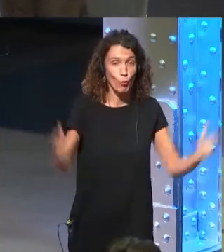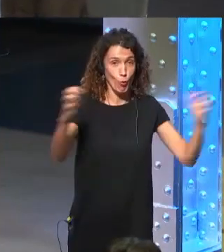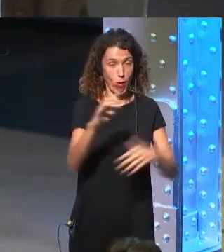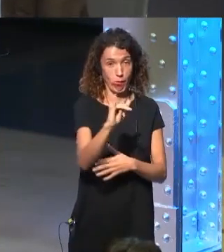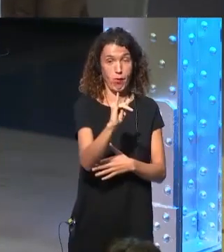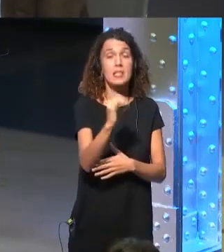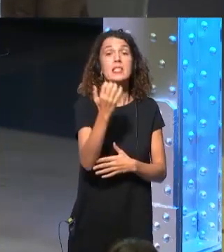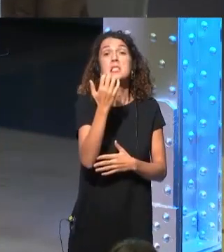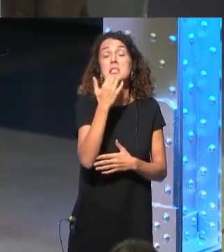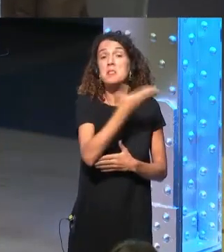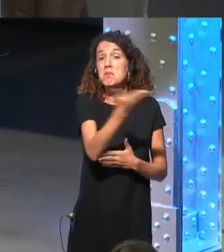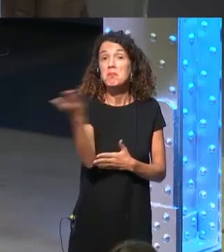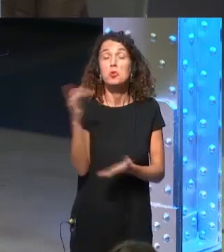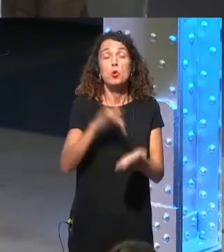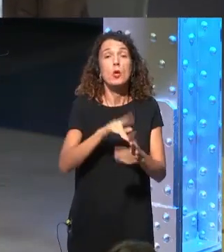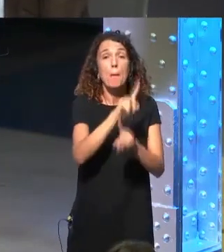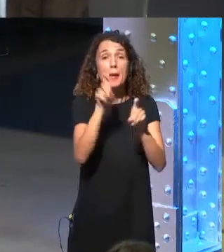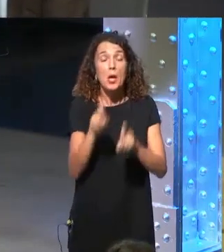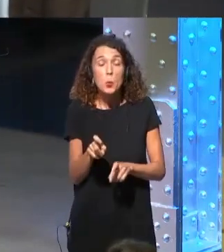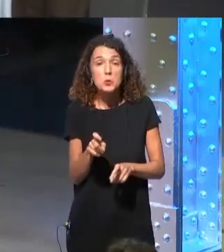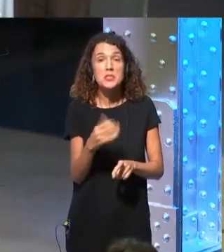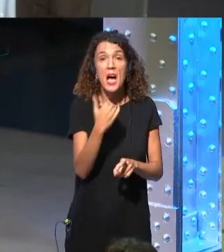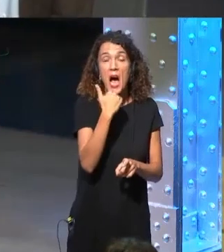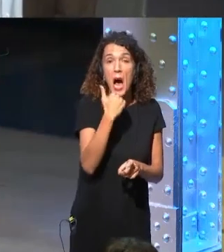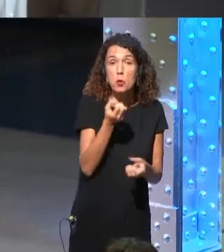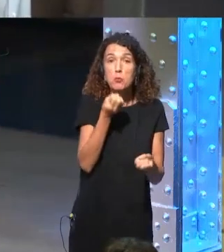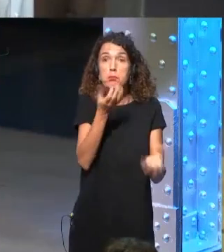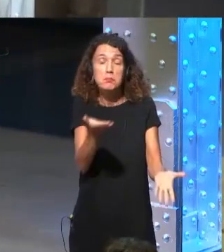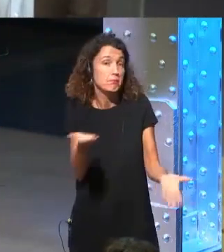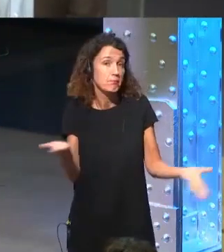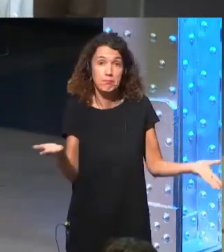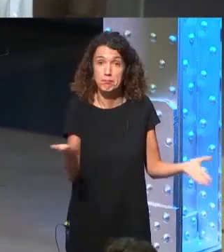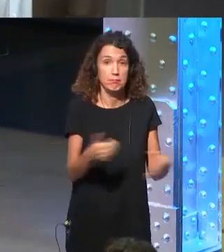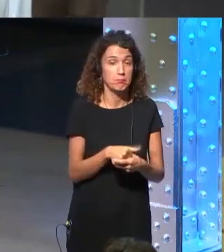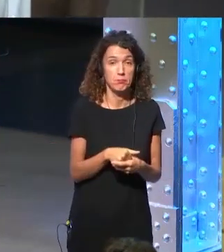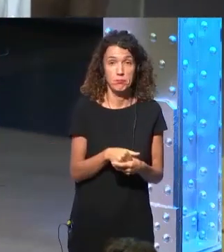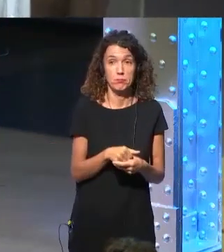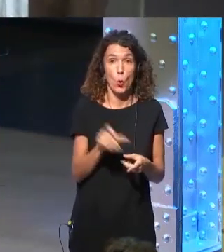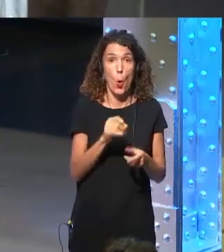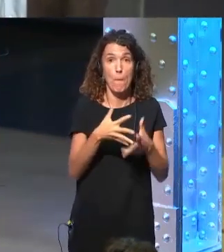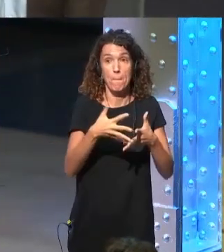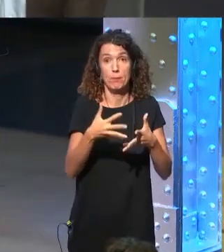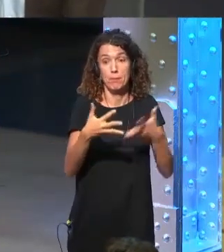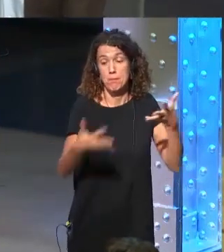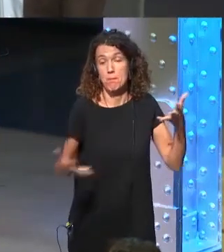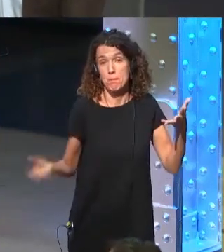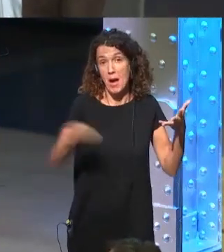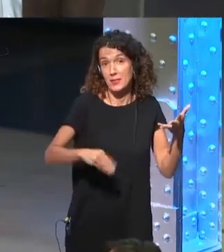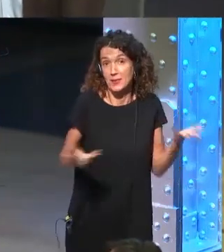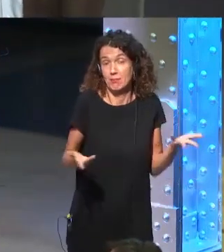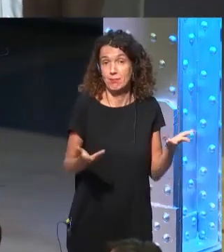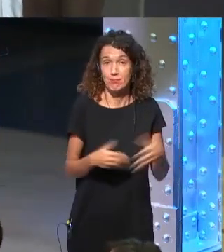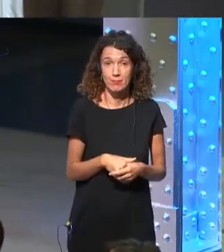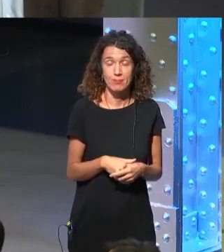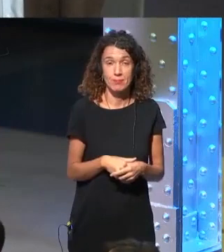auditorio. Quien quiera hacer alguna pregunta, alguna sugerencia, alguna ampliación a lo